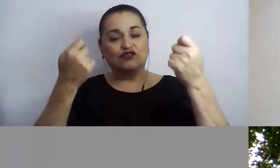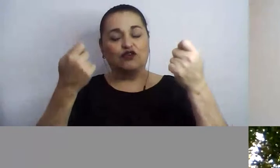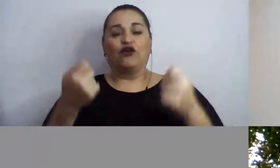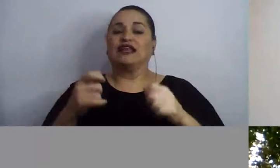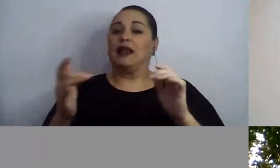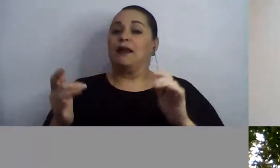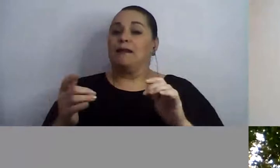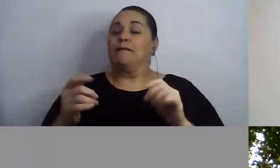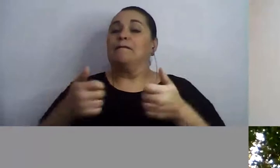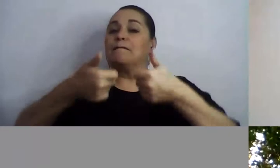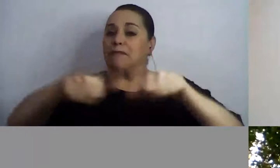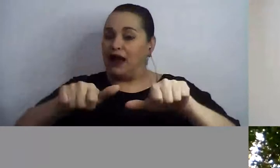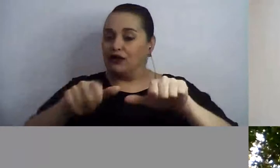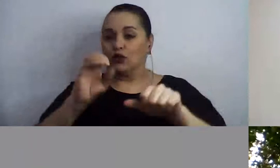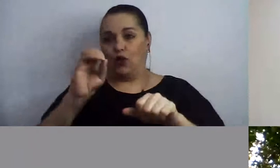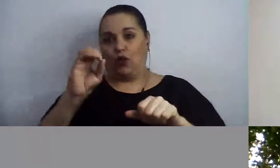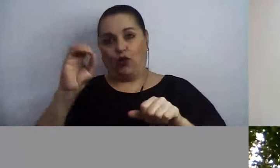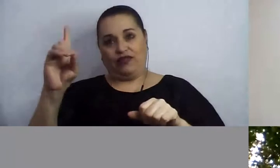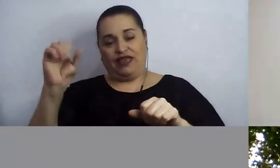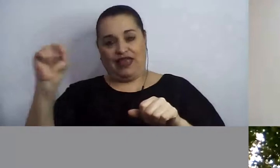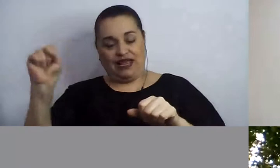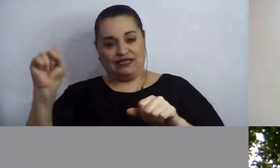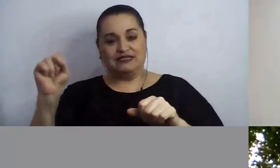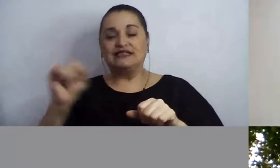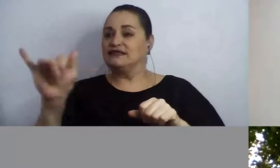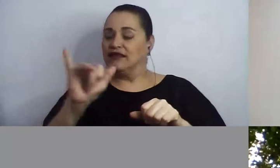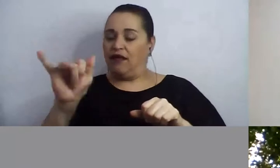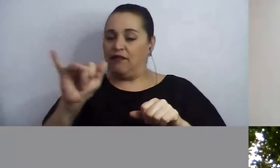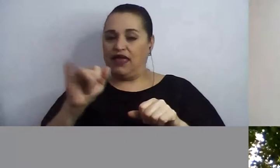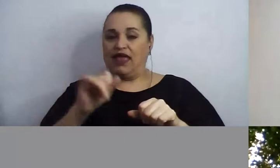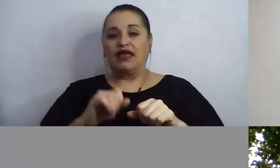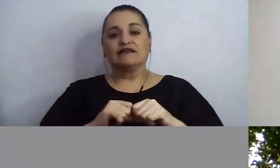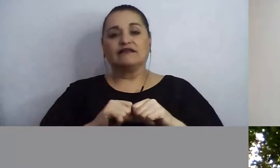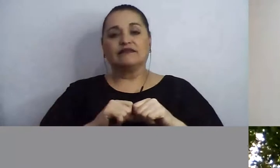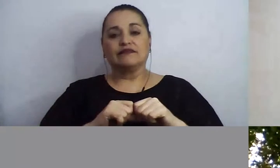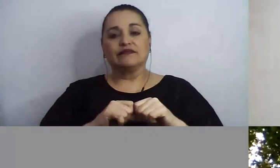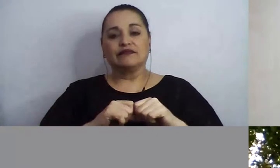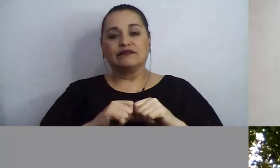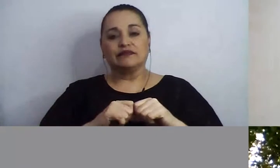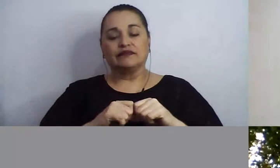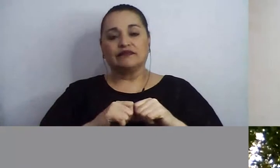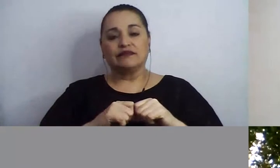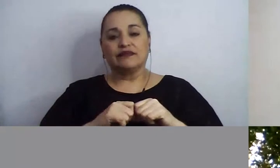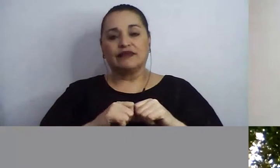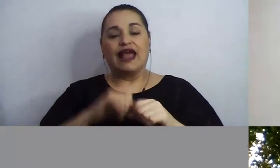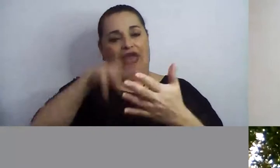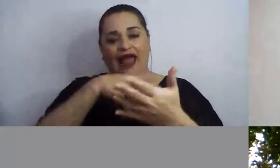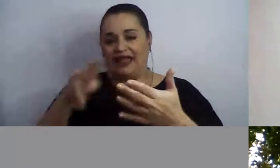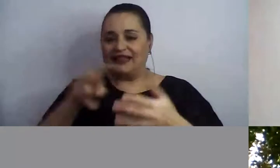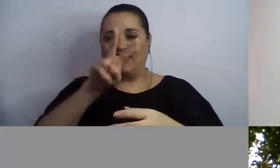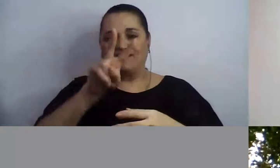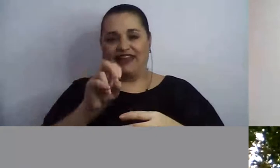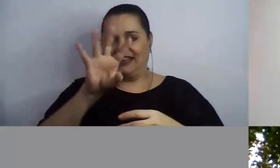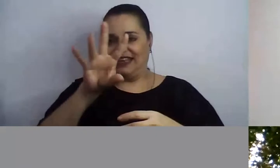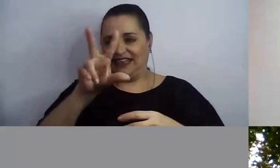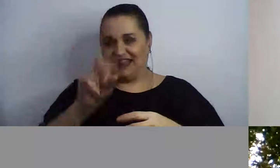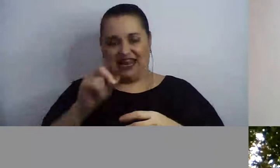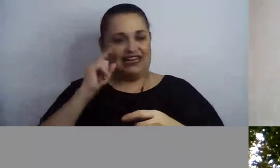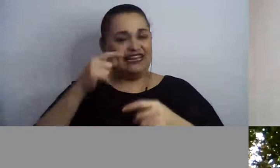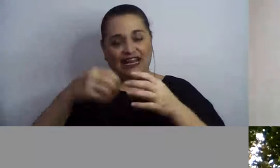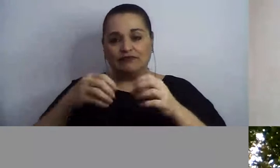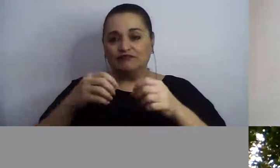Pacto Nacional por los ODS como de la Agenda 2030 como tal, su lanzamiento